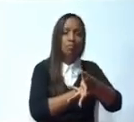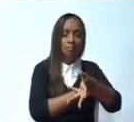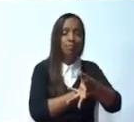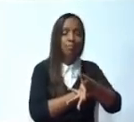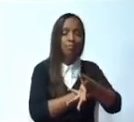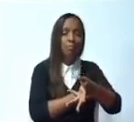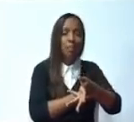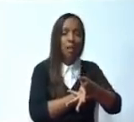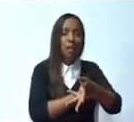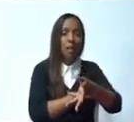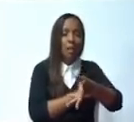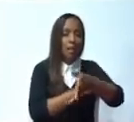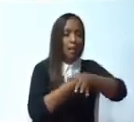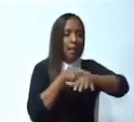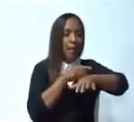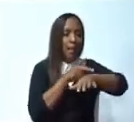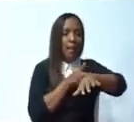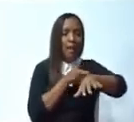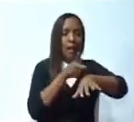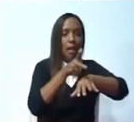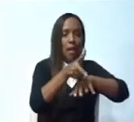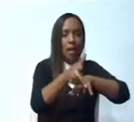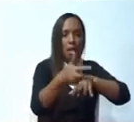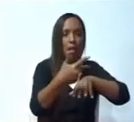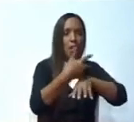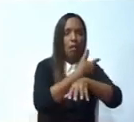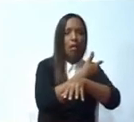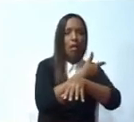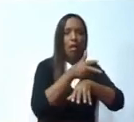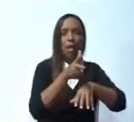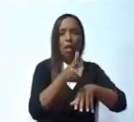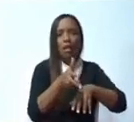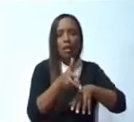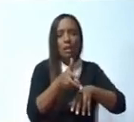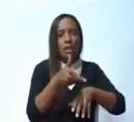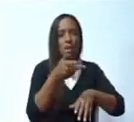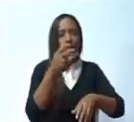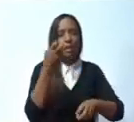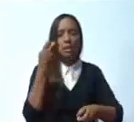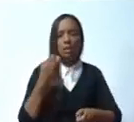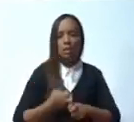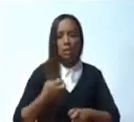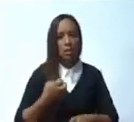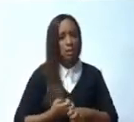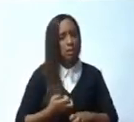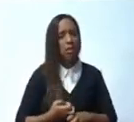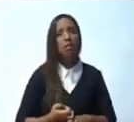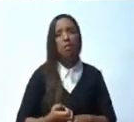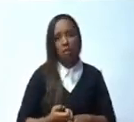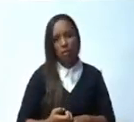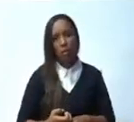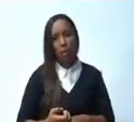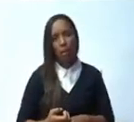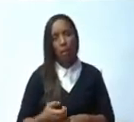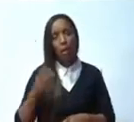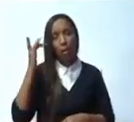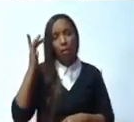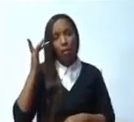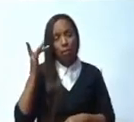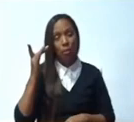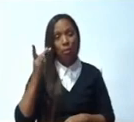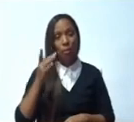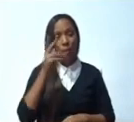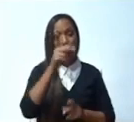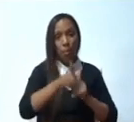las comunidades turísticas más importantes, donde miles y miles de trabajadores